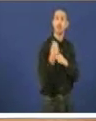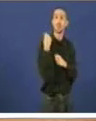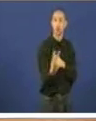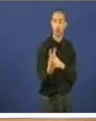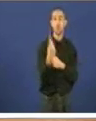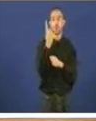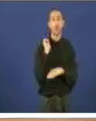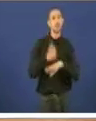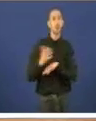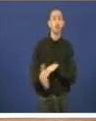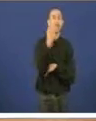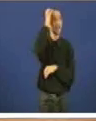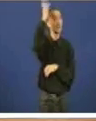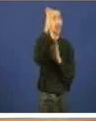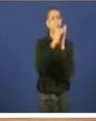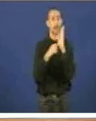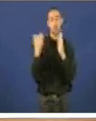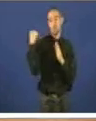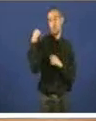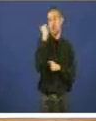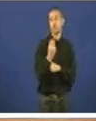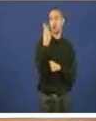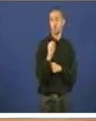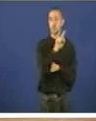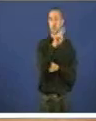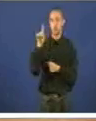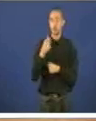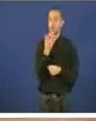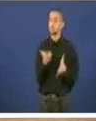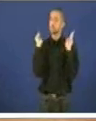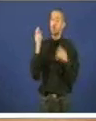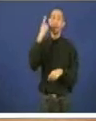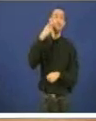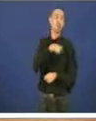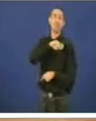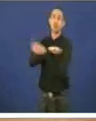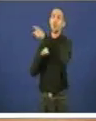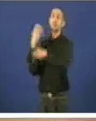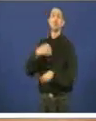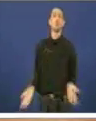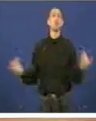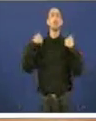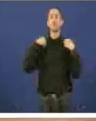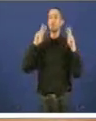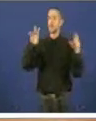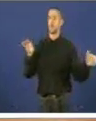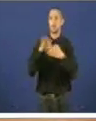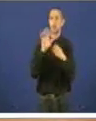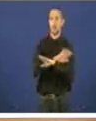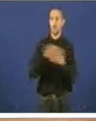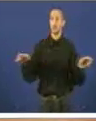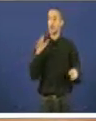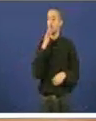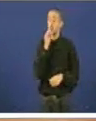un real decreto do 2011 que acreditan que o Banco de España é o único que ten competencia. E volvo a reiterar,